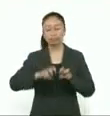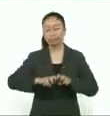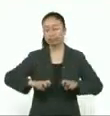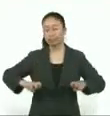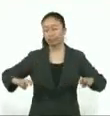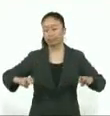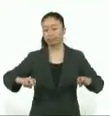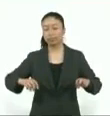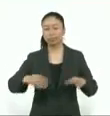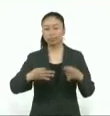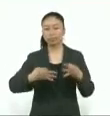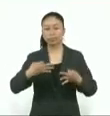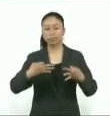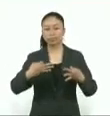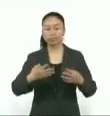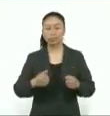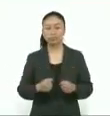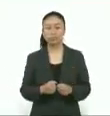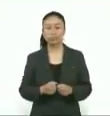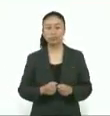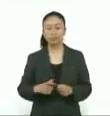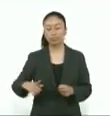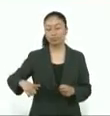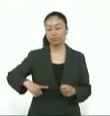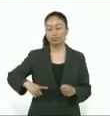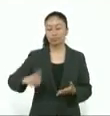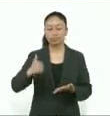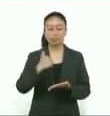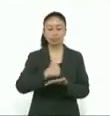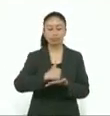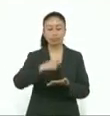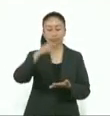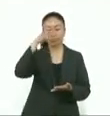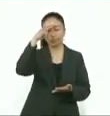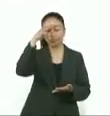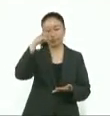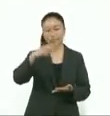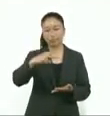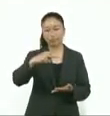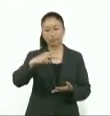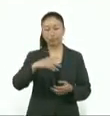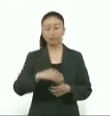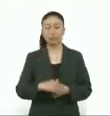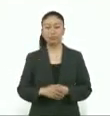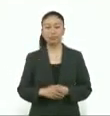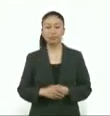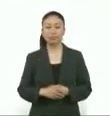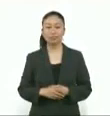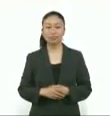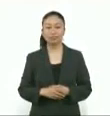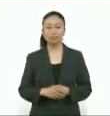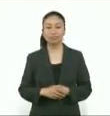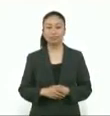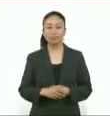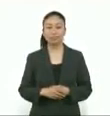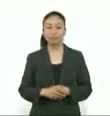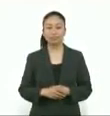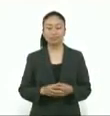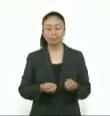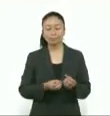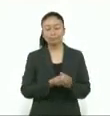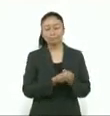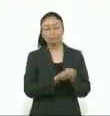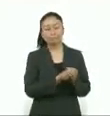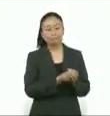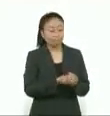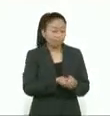Legal y Ampliado del Gobierno de la Ciudad de México. La interrupción legal del embarazo